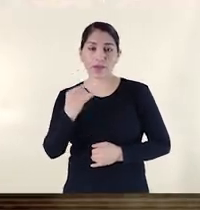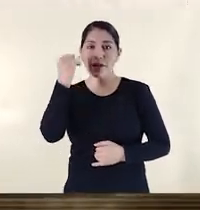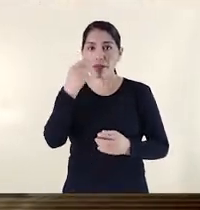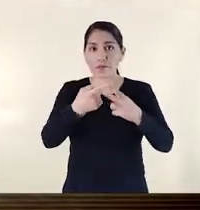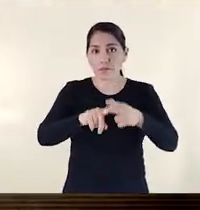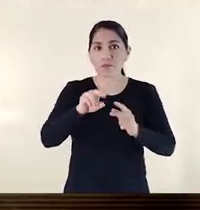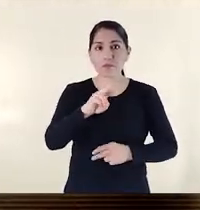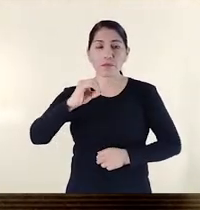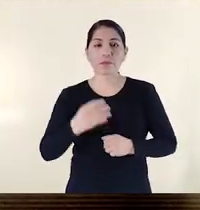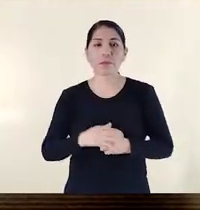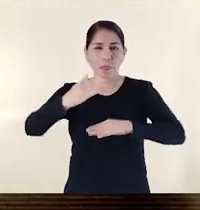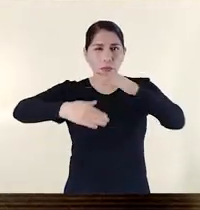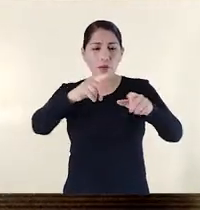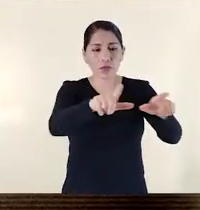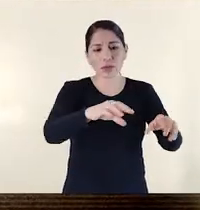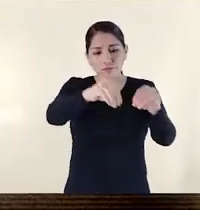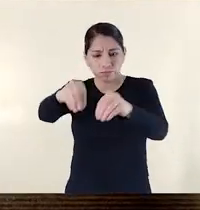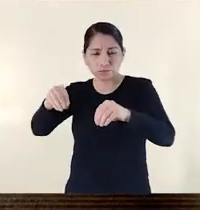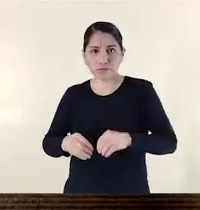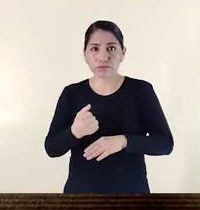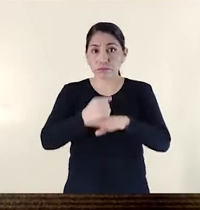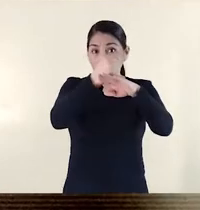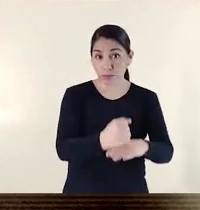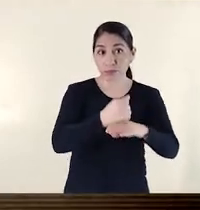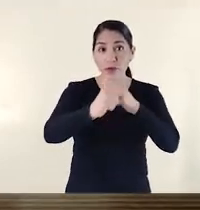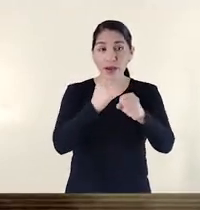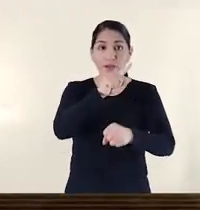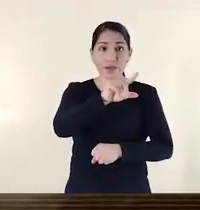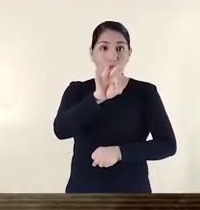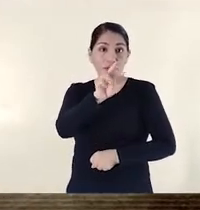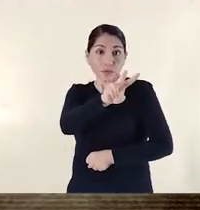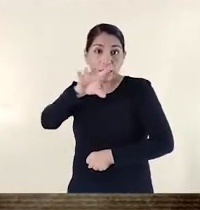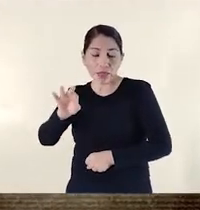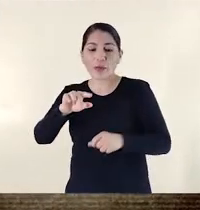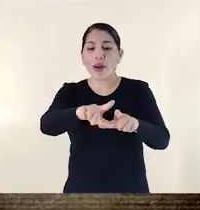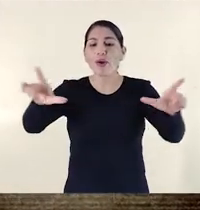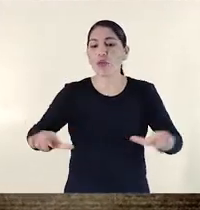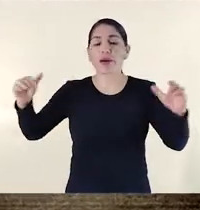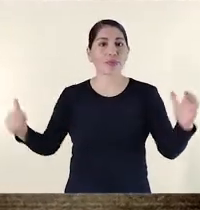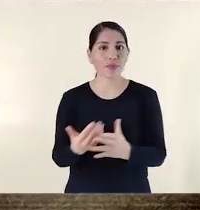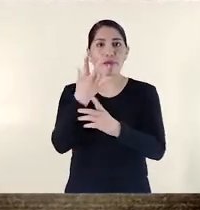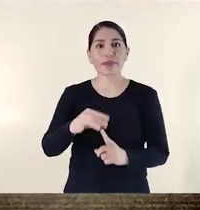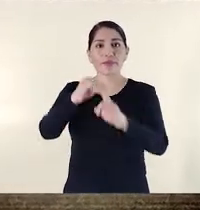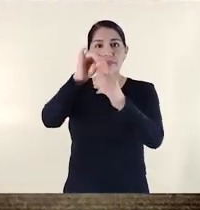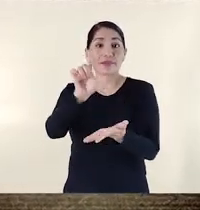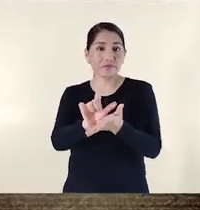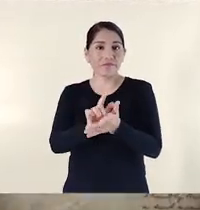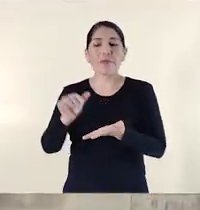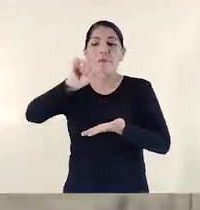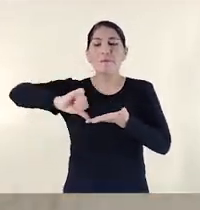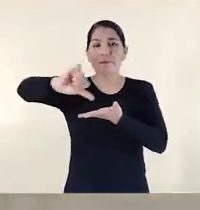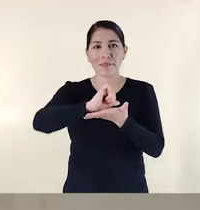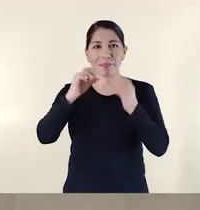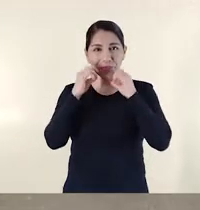siglo XX. Después de pasar por varios locales, se asentó en 1929, en el espacio más moderno y principal de la